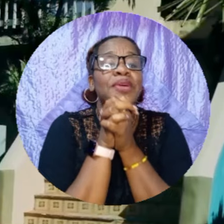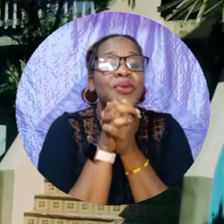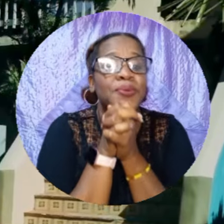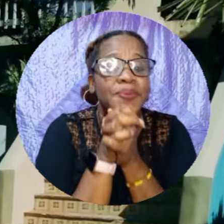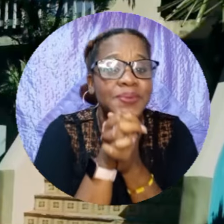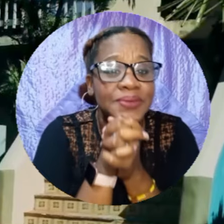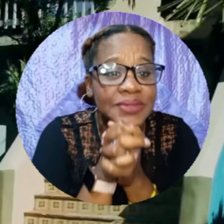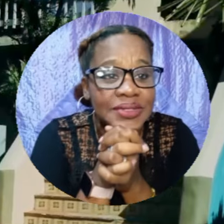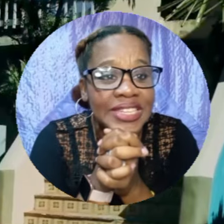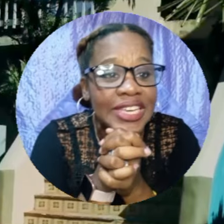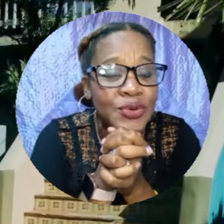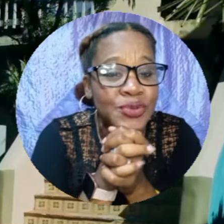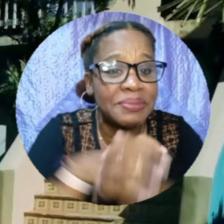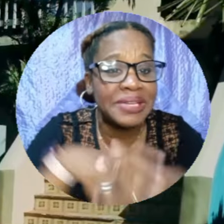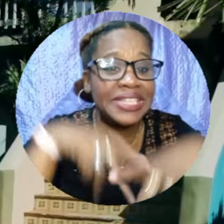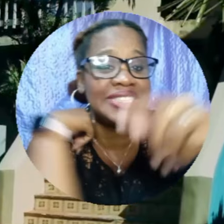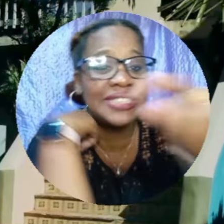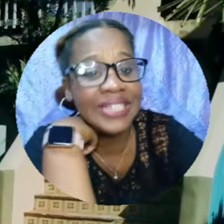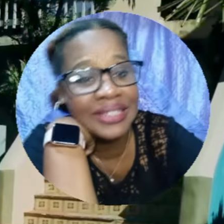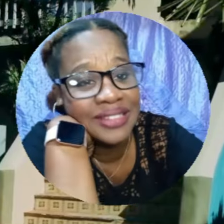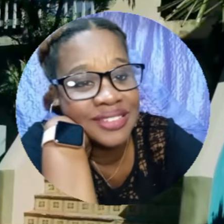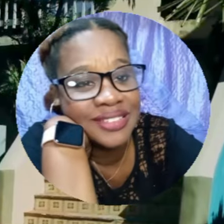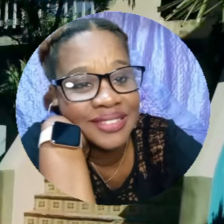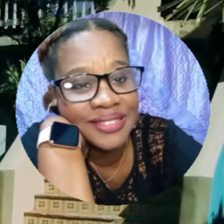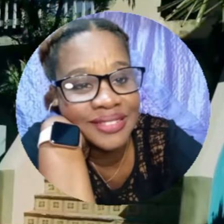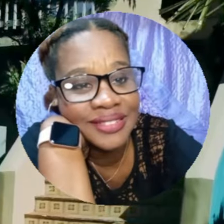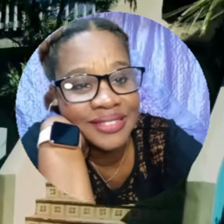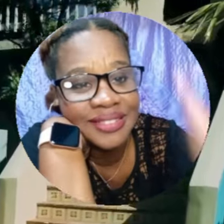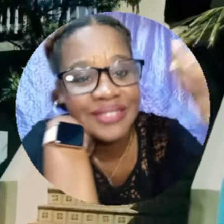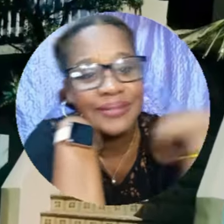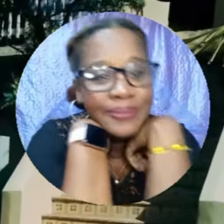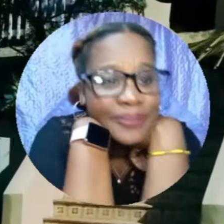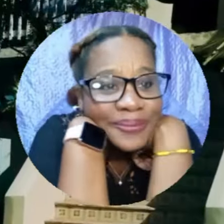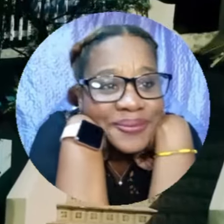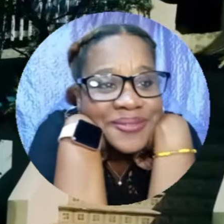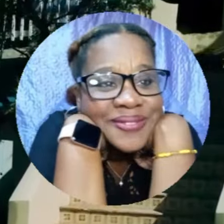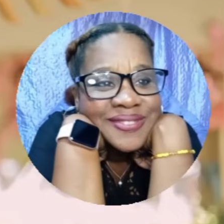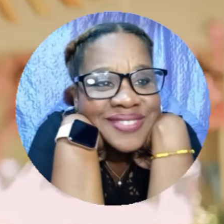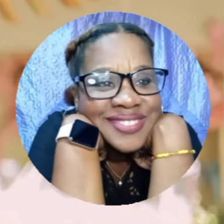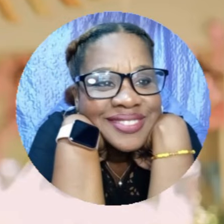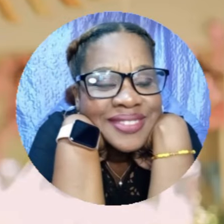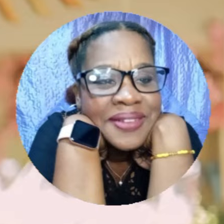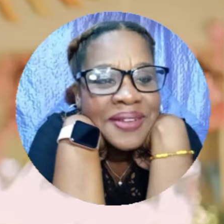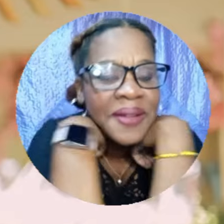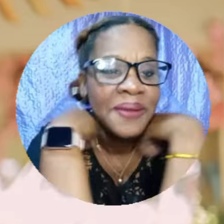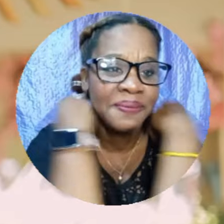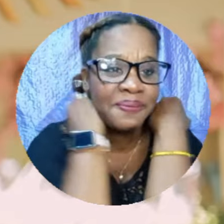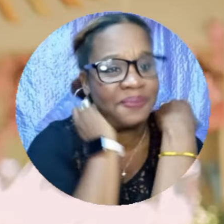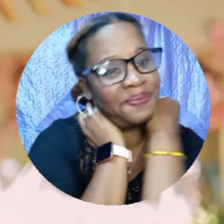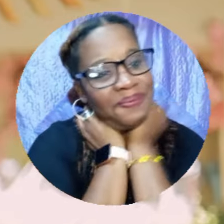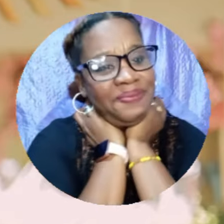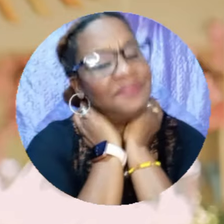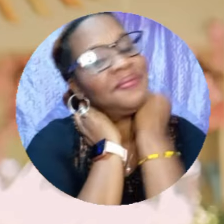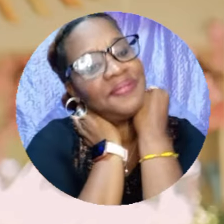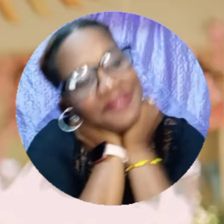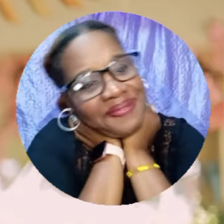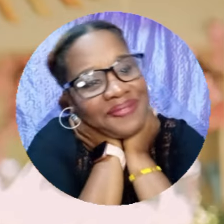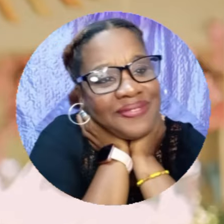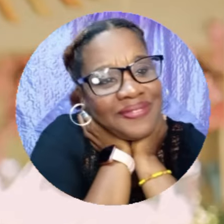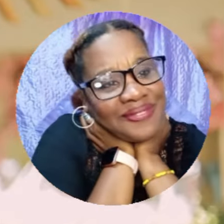Qué bello. Qué cosa más linda. El deterior, quien la veía antes y la ve ahora